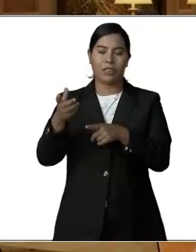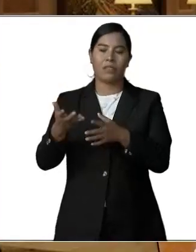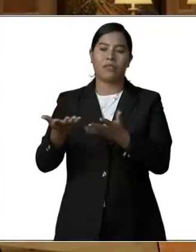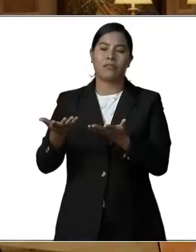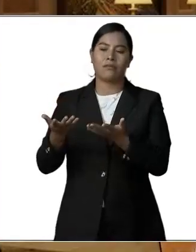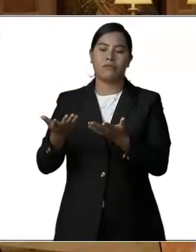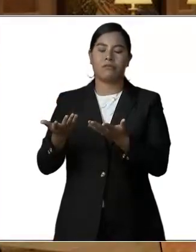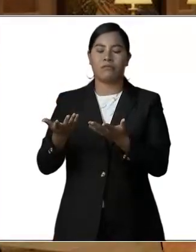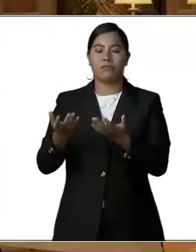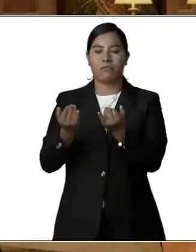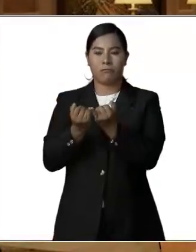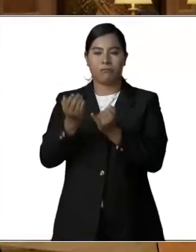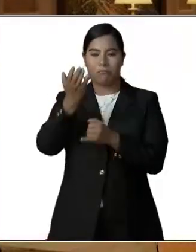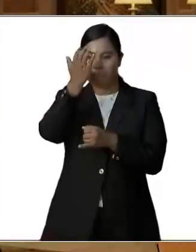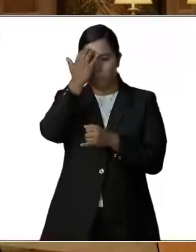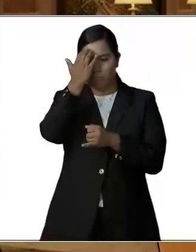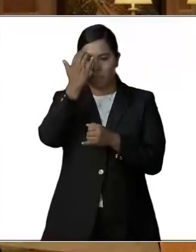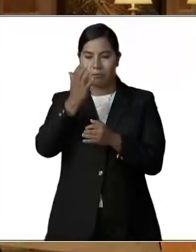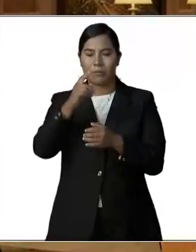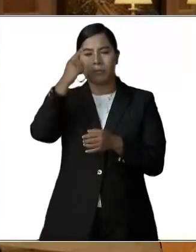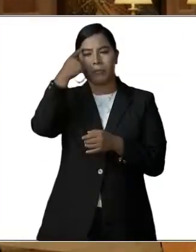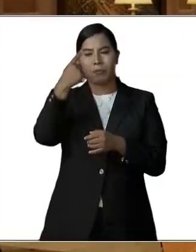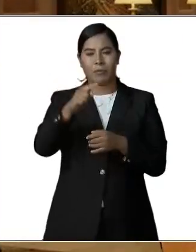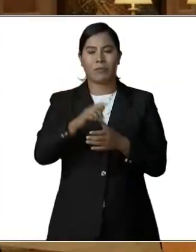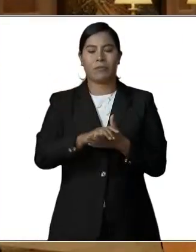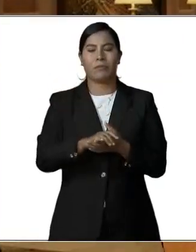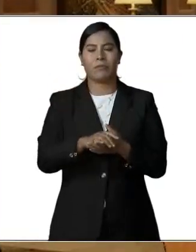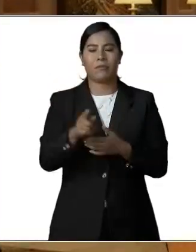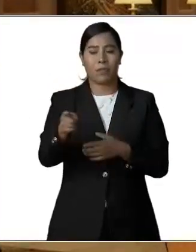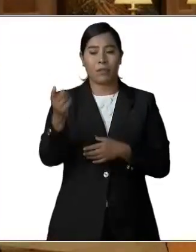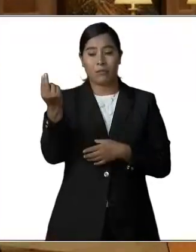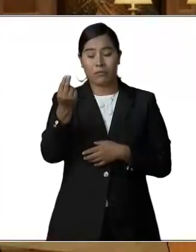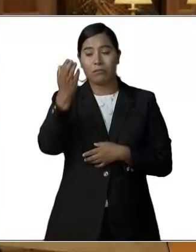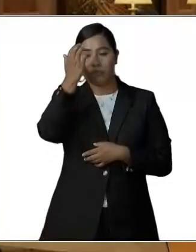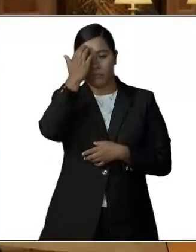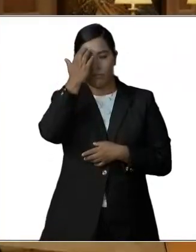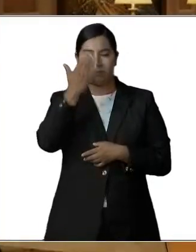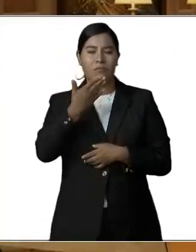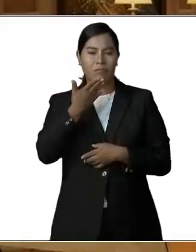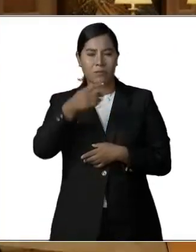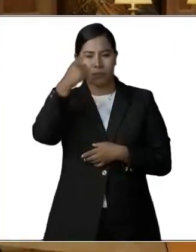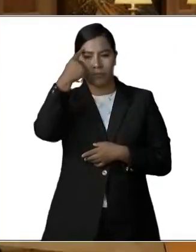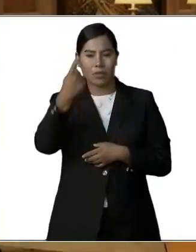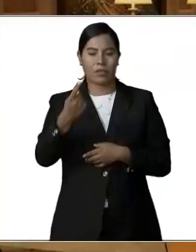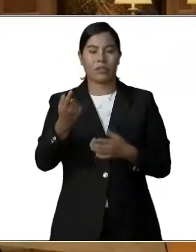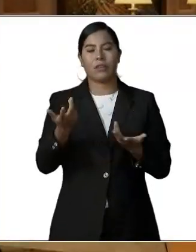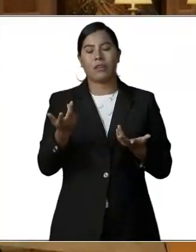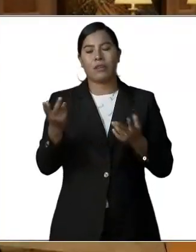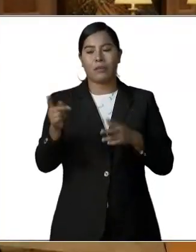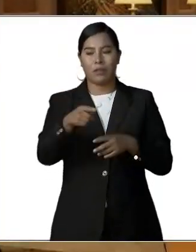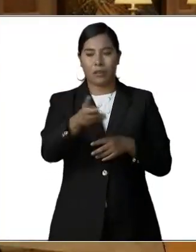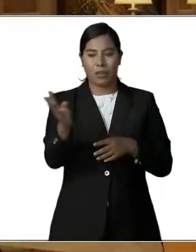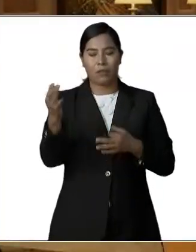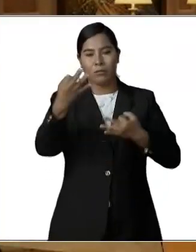una mayor oportunidad de abarcar todo lo que tú dijiste, cómo llegan ellos en su presencia, su